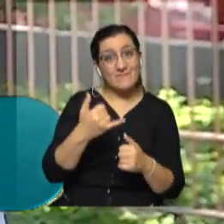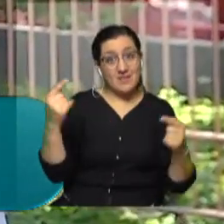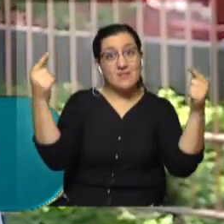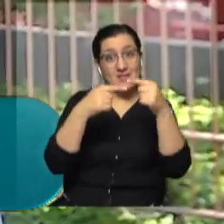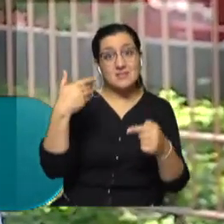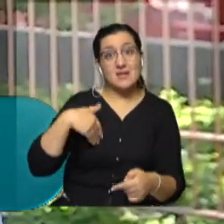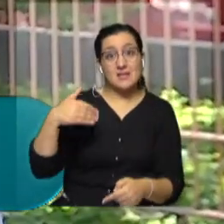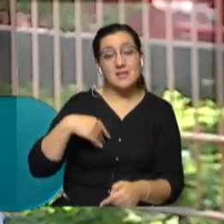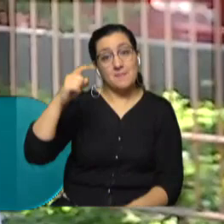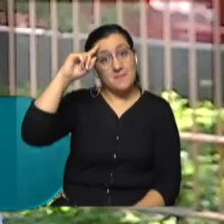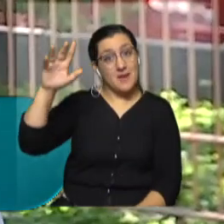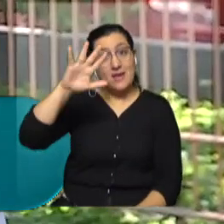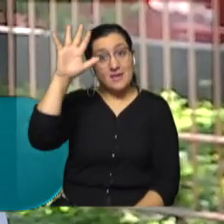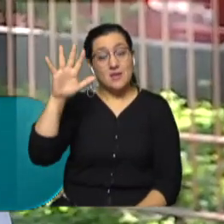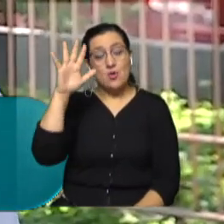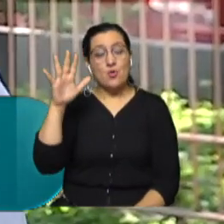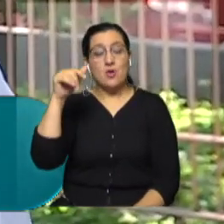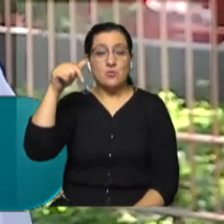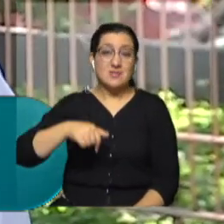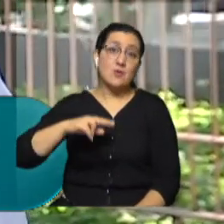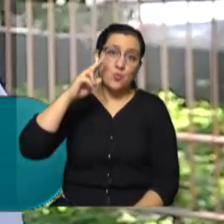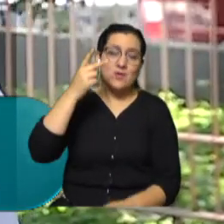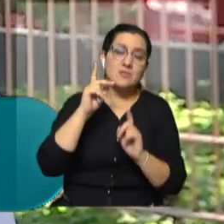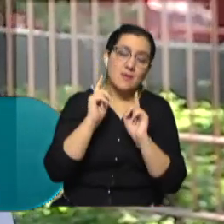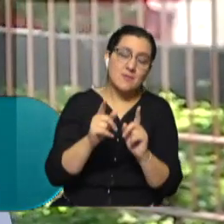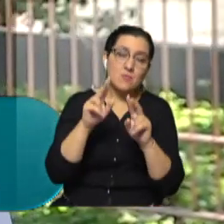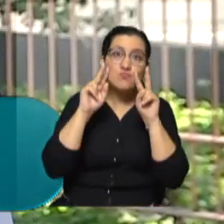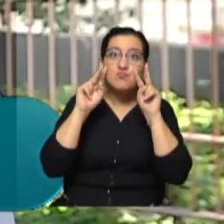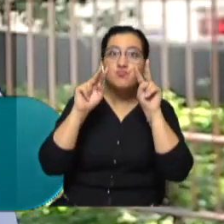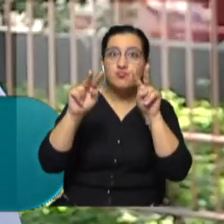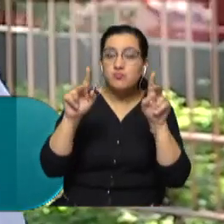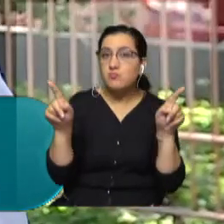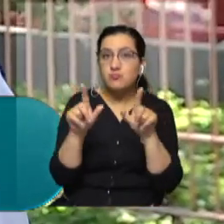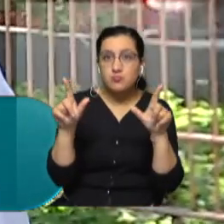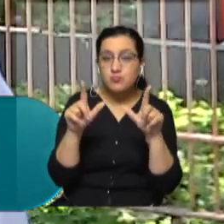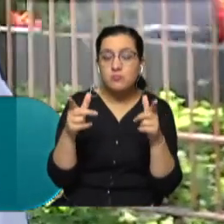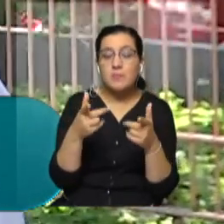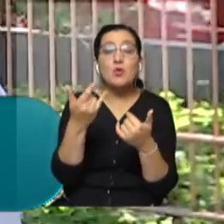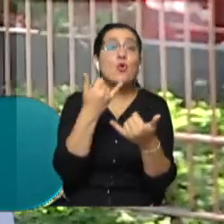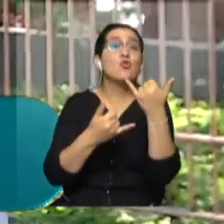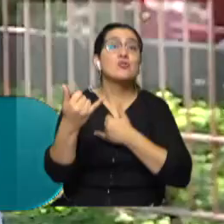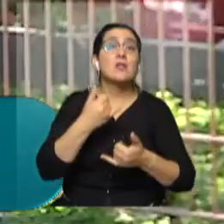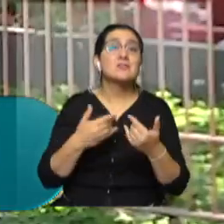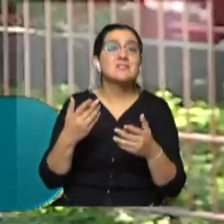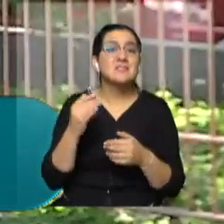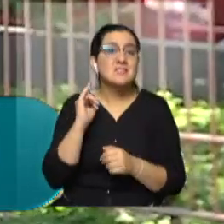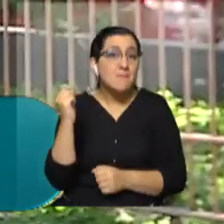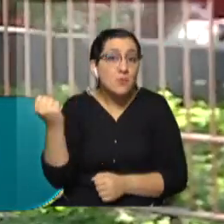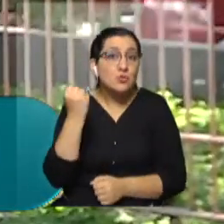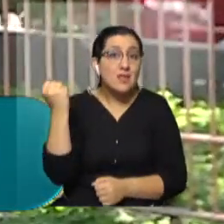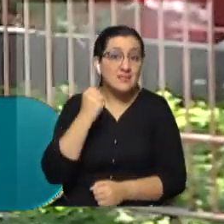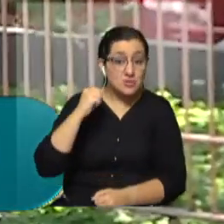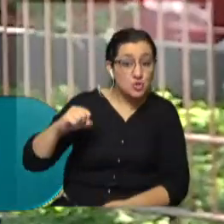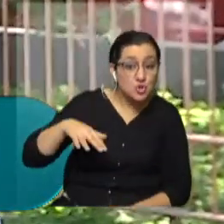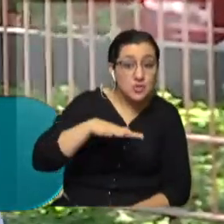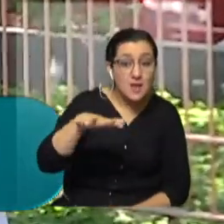en Argentina. Me imagino que cuando se da aquí en Uruguay también la tendencia suele ser la misma. Bueno, contanos vos qué importancia tiene socialmente y